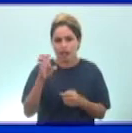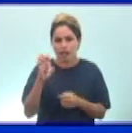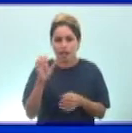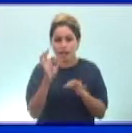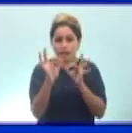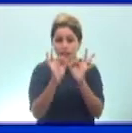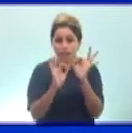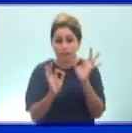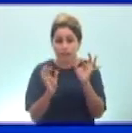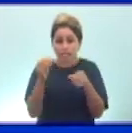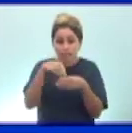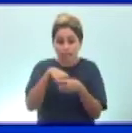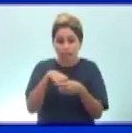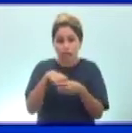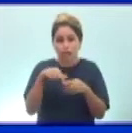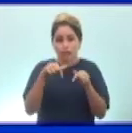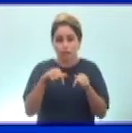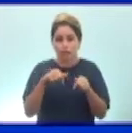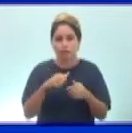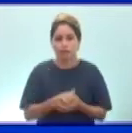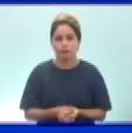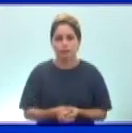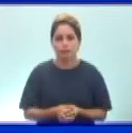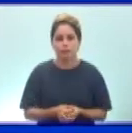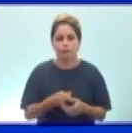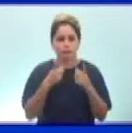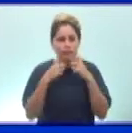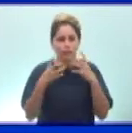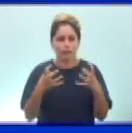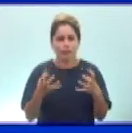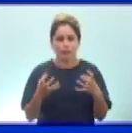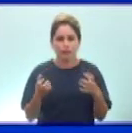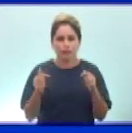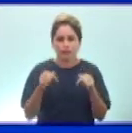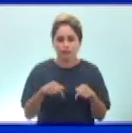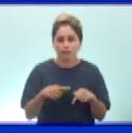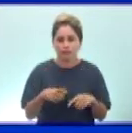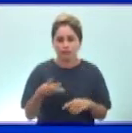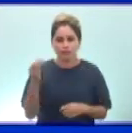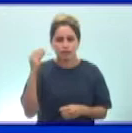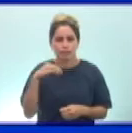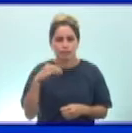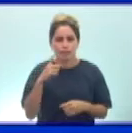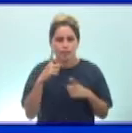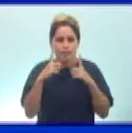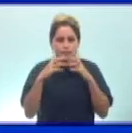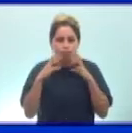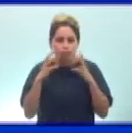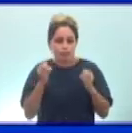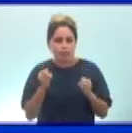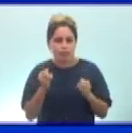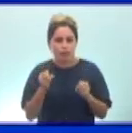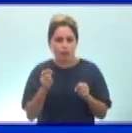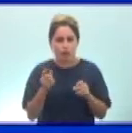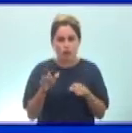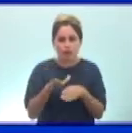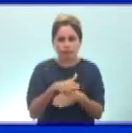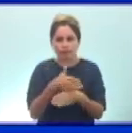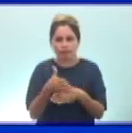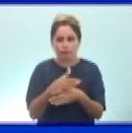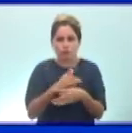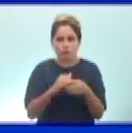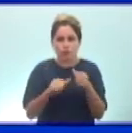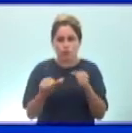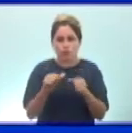átomo por la notación NL a la X. Y es importante aquí que ustedes sepan interpretar una distribución electrónica en dependencia de lo